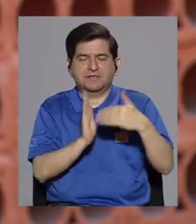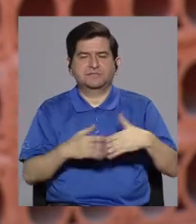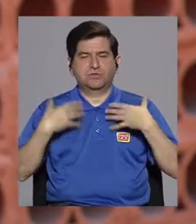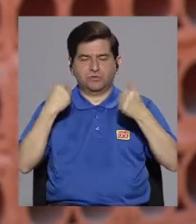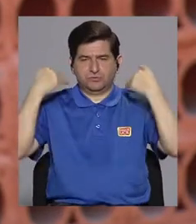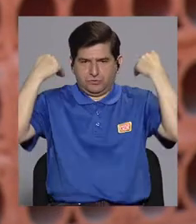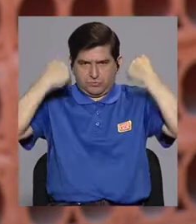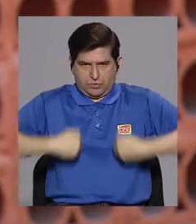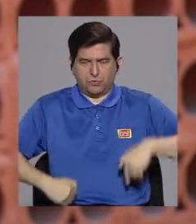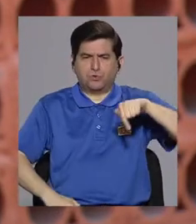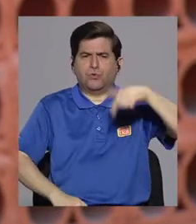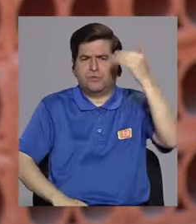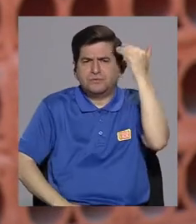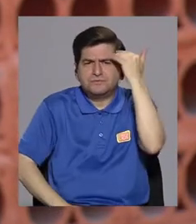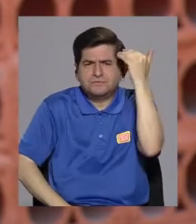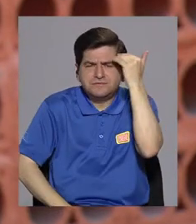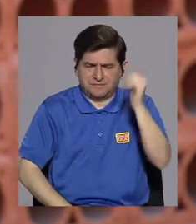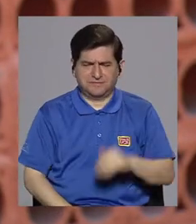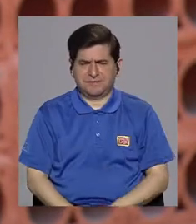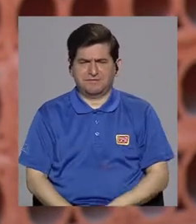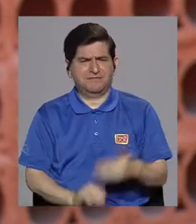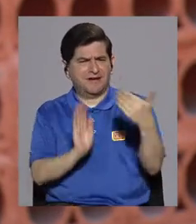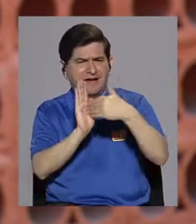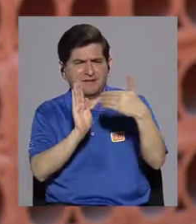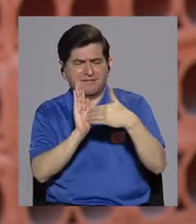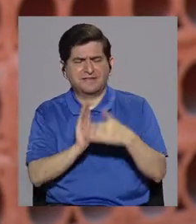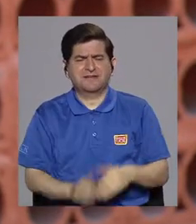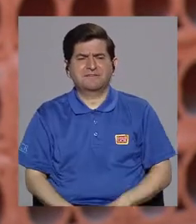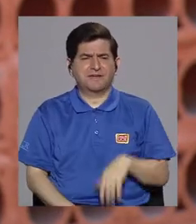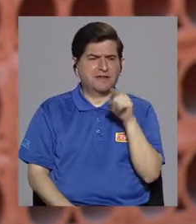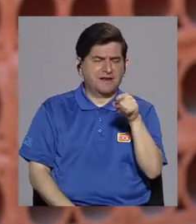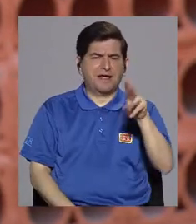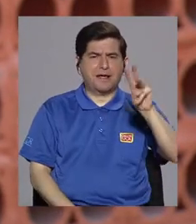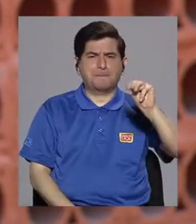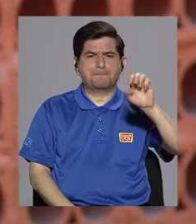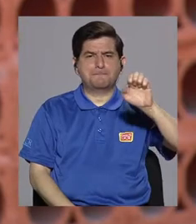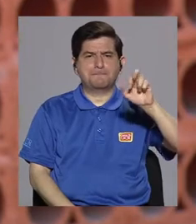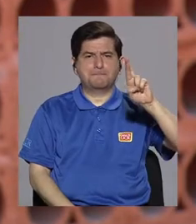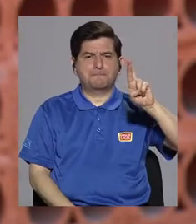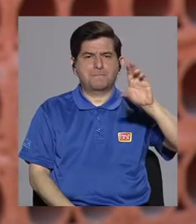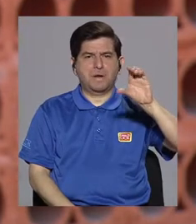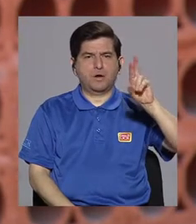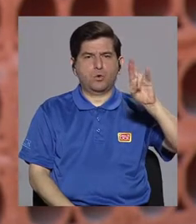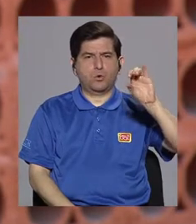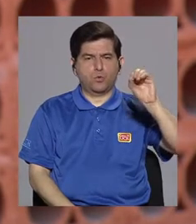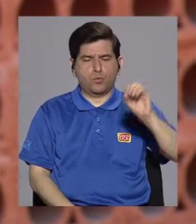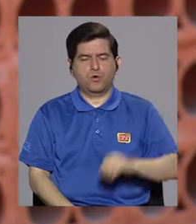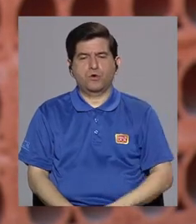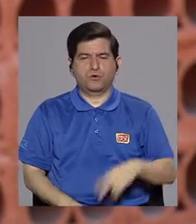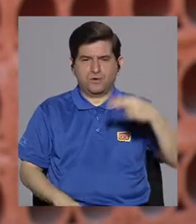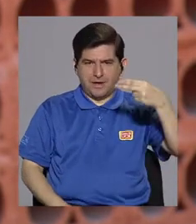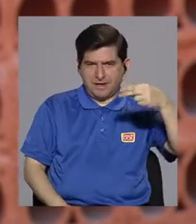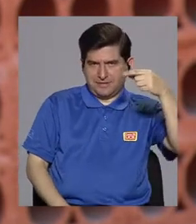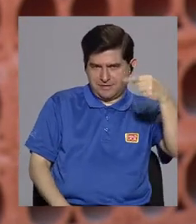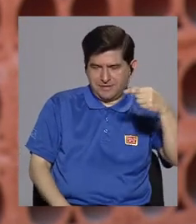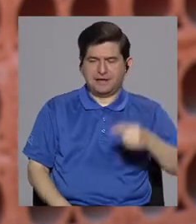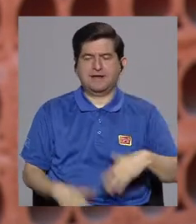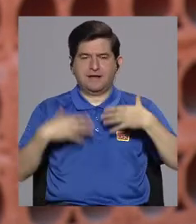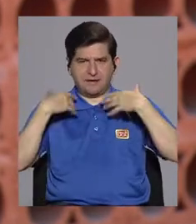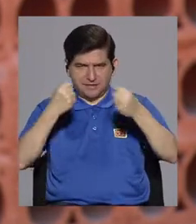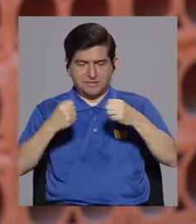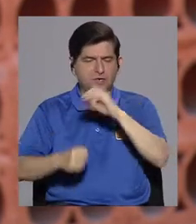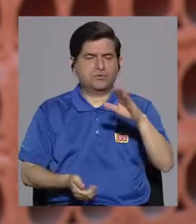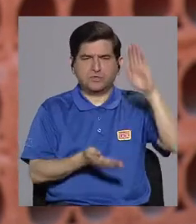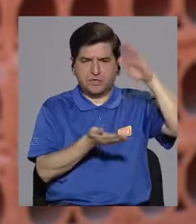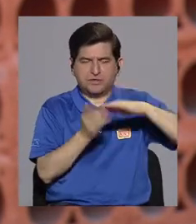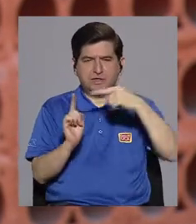humana. Hoy vamos a conocer, por ejemplo, cómo afecta el mercurio a nuestra salud y cómo desde casa o desde la comunidad poder